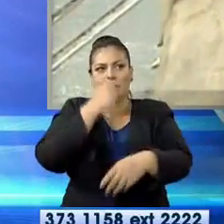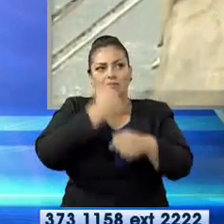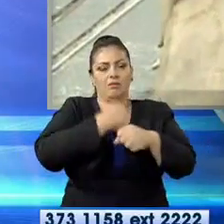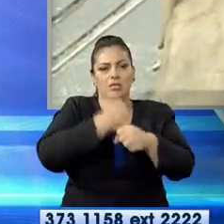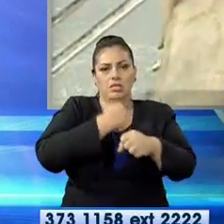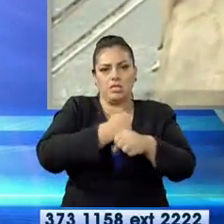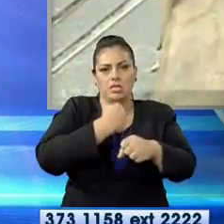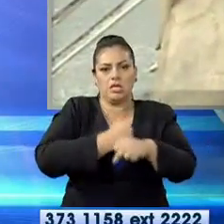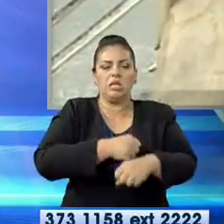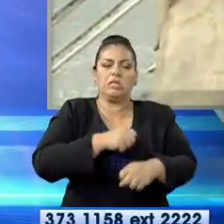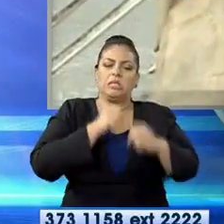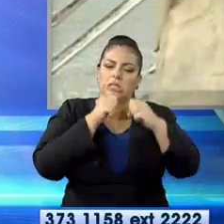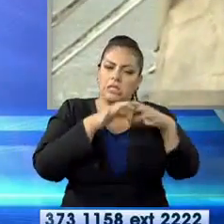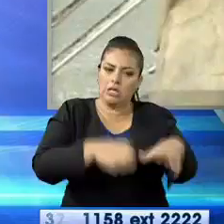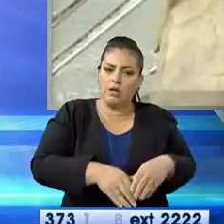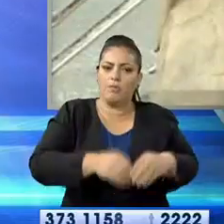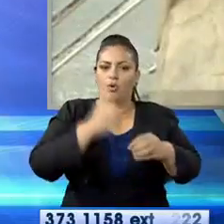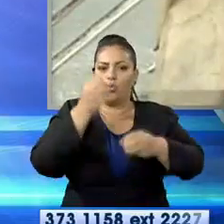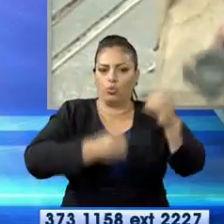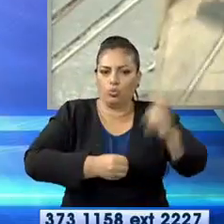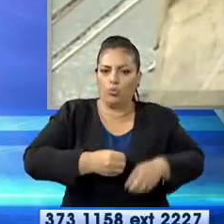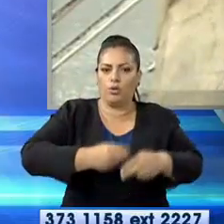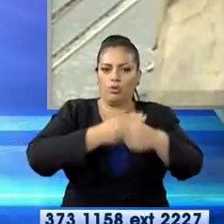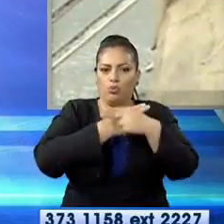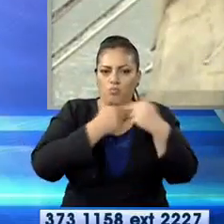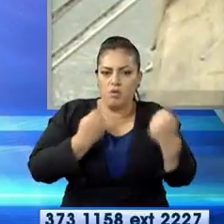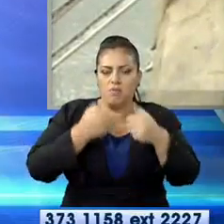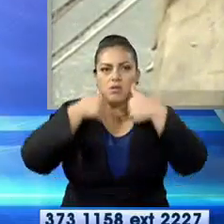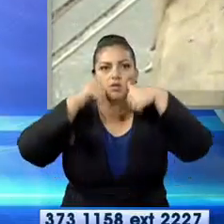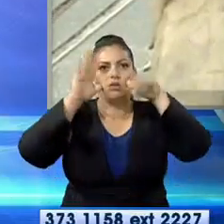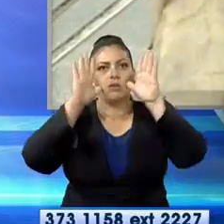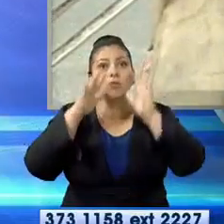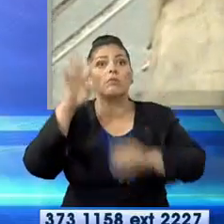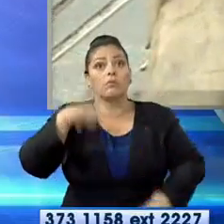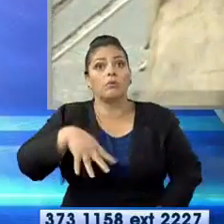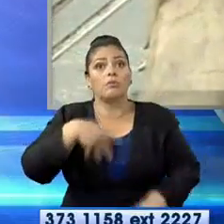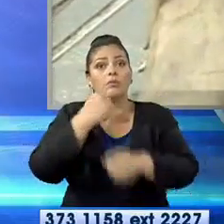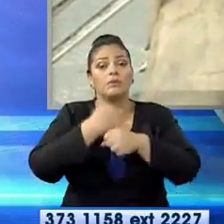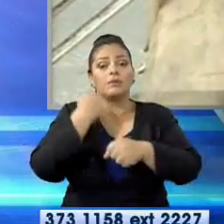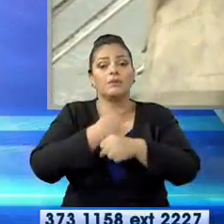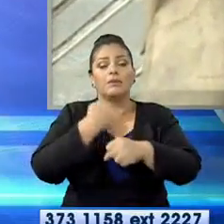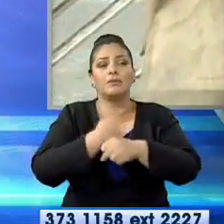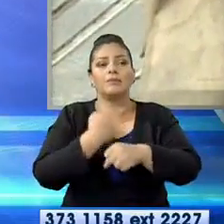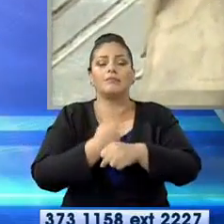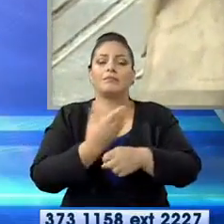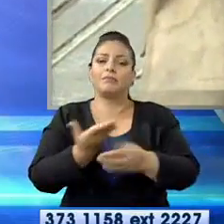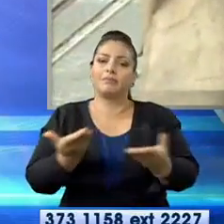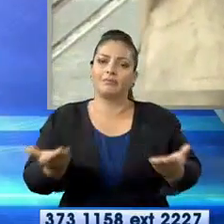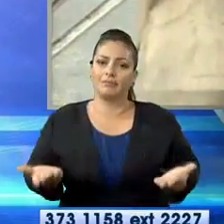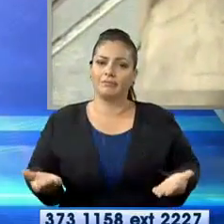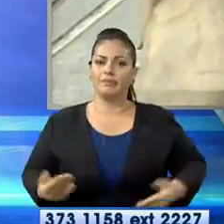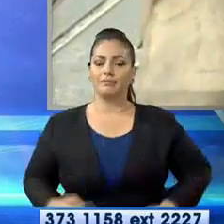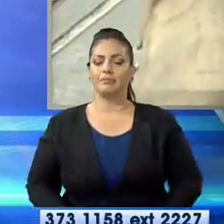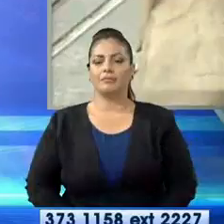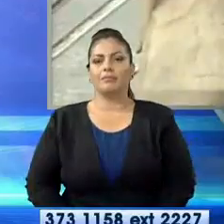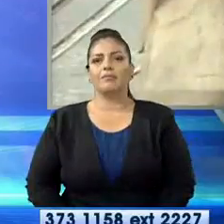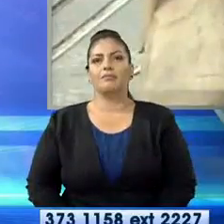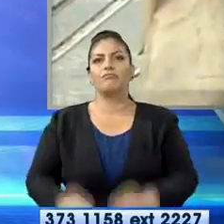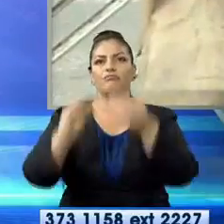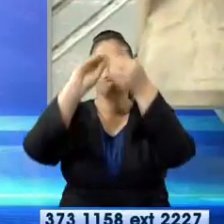septiembre, octubre, noviembre, diciembre, 4 meses de labores y de estar haciendo sus creaciones